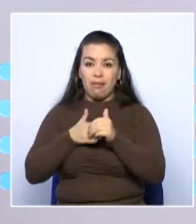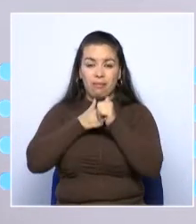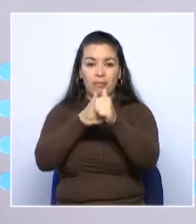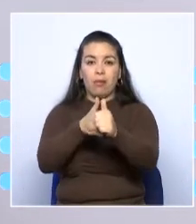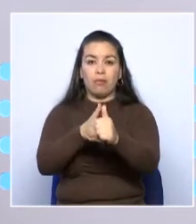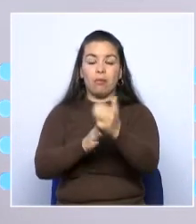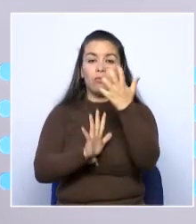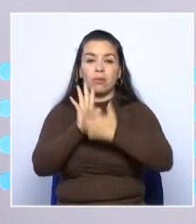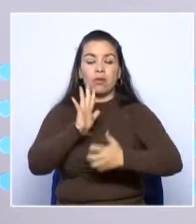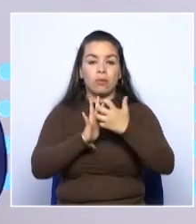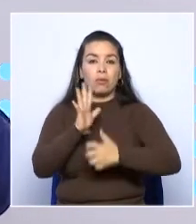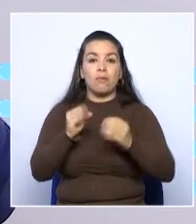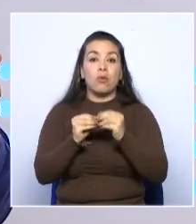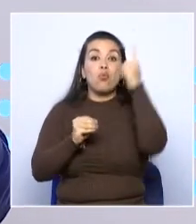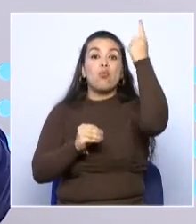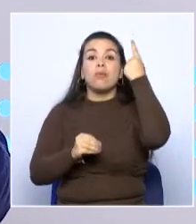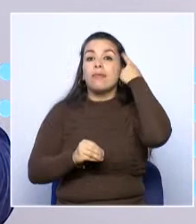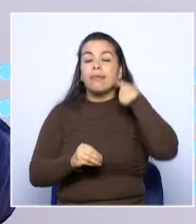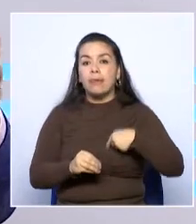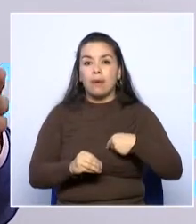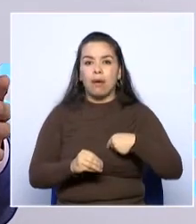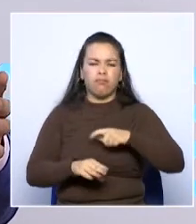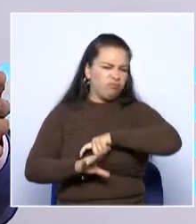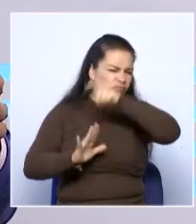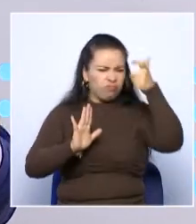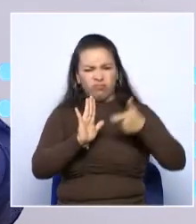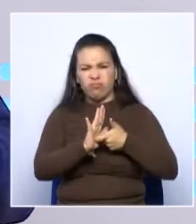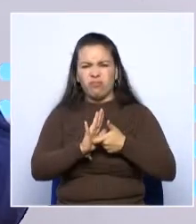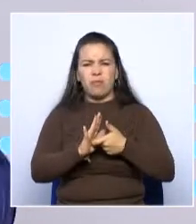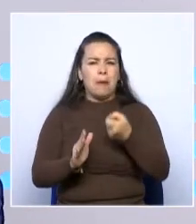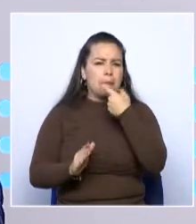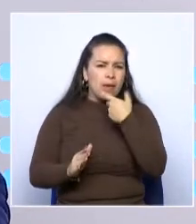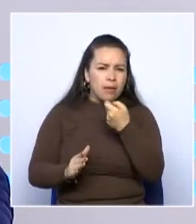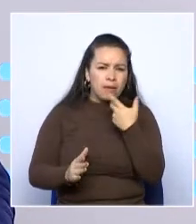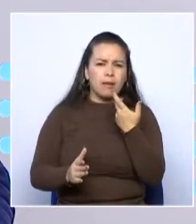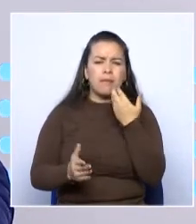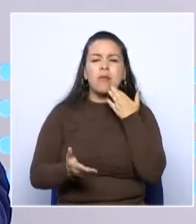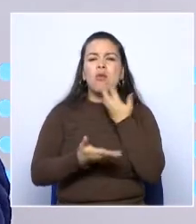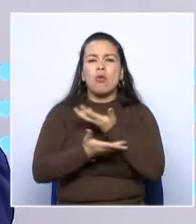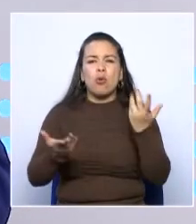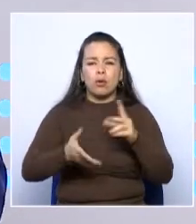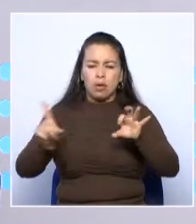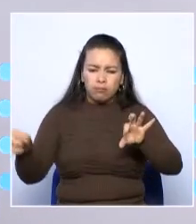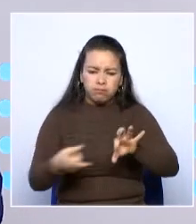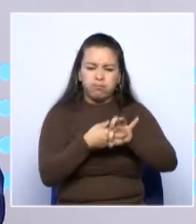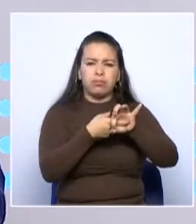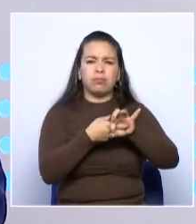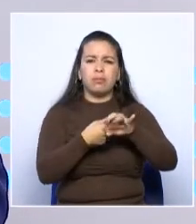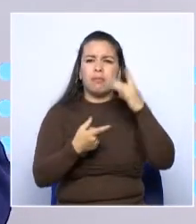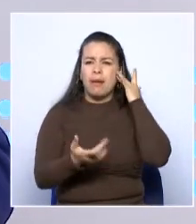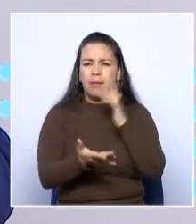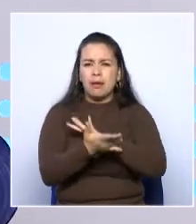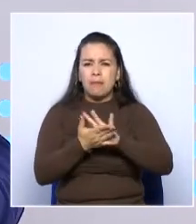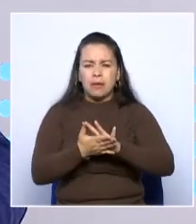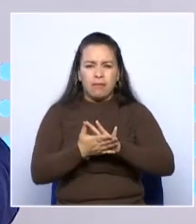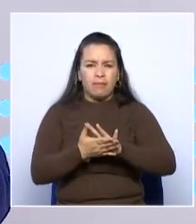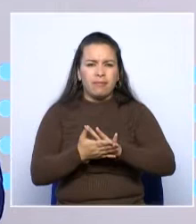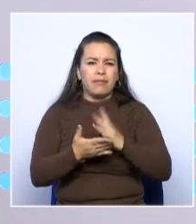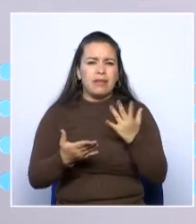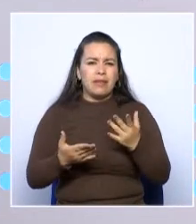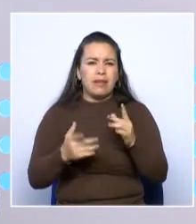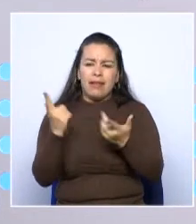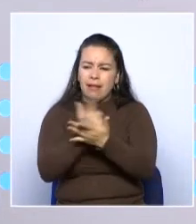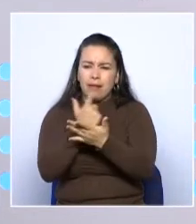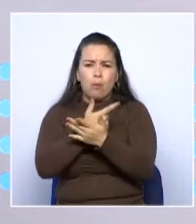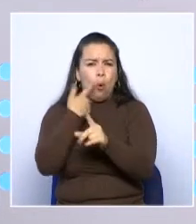diagnósticos y que en un solo día tenga todo y medicamentos y la bolsa de los enemas para la limpieza de colon y el libro y